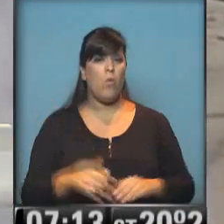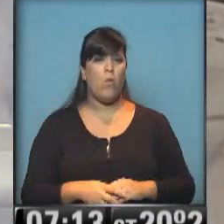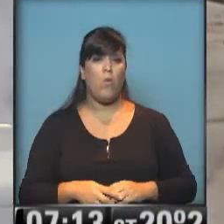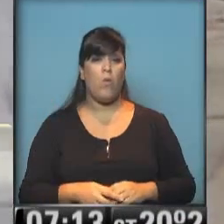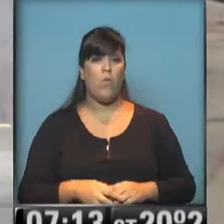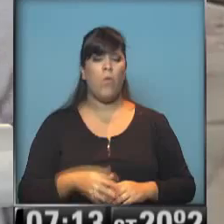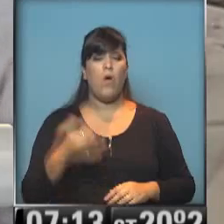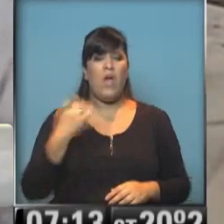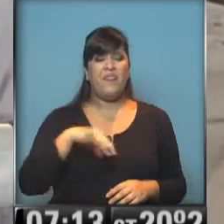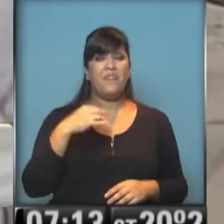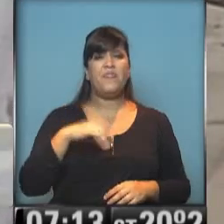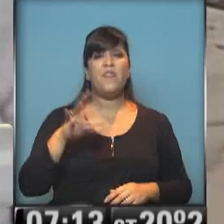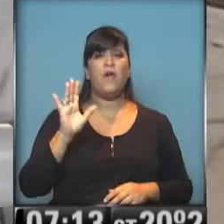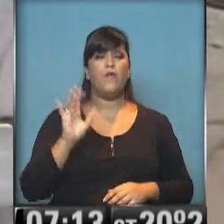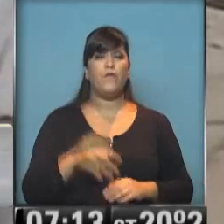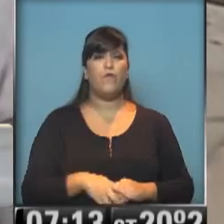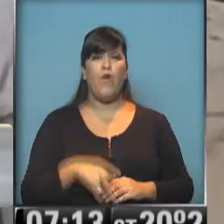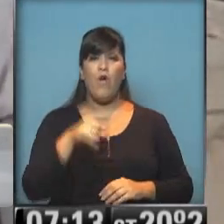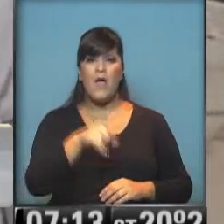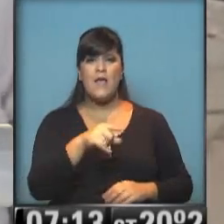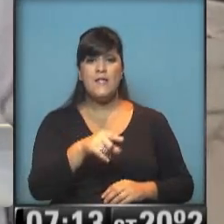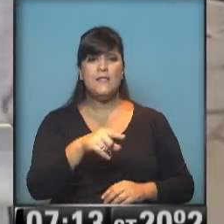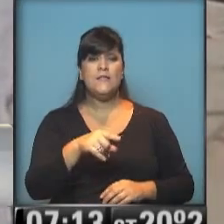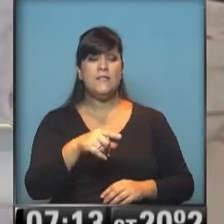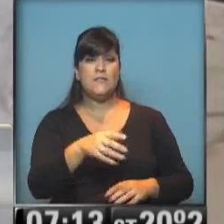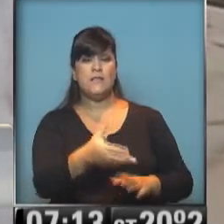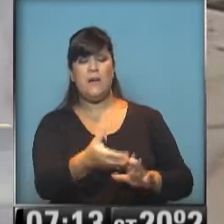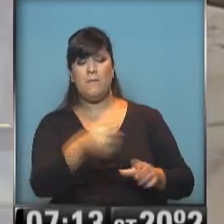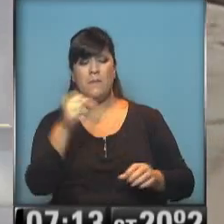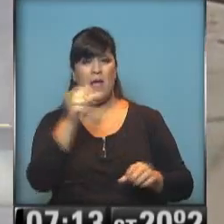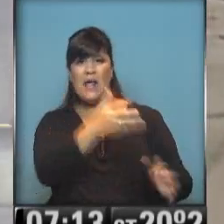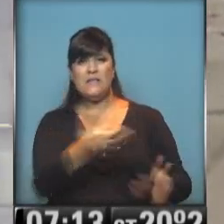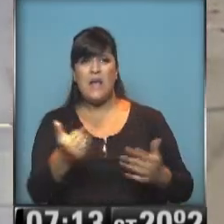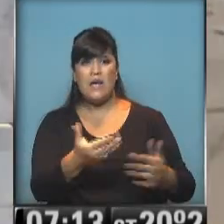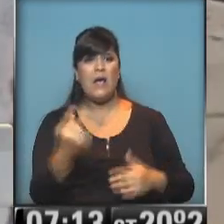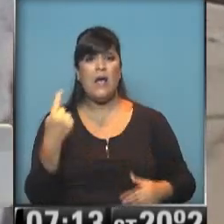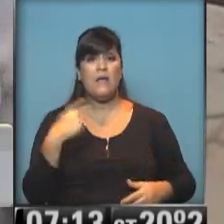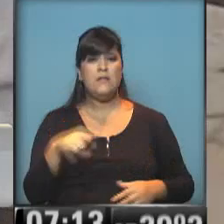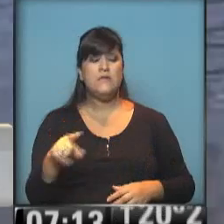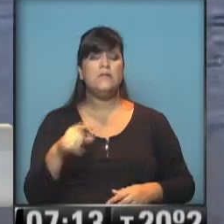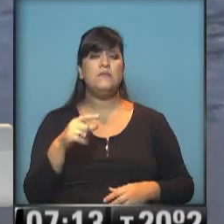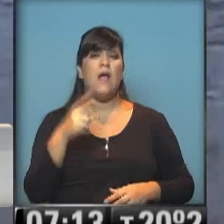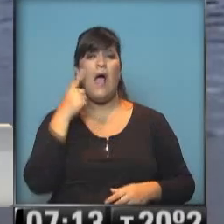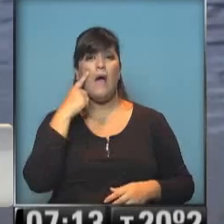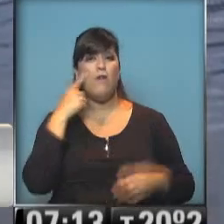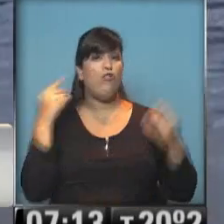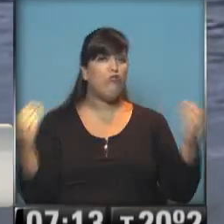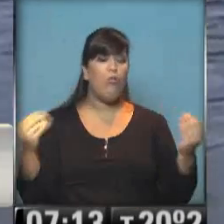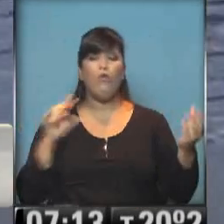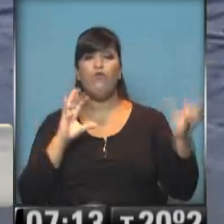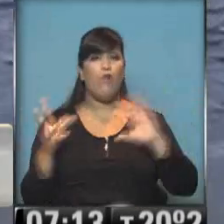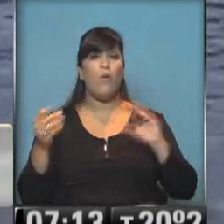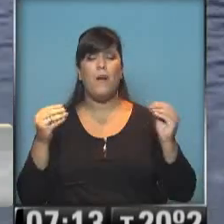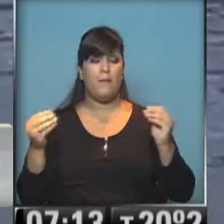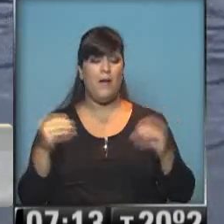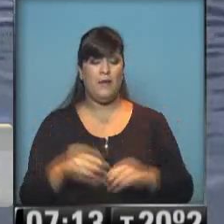que llamar, será el único, tengo ese para sacar, pero si sube ya veo ya cómo hacerle para salir,